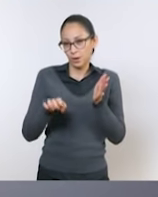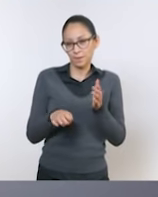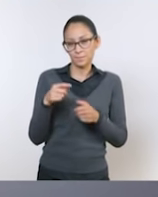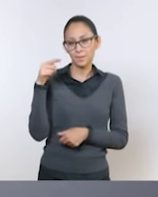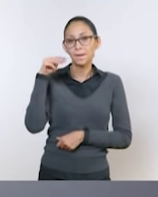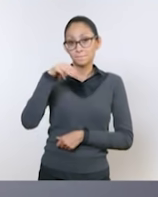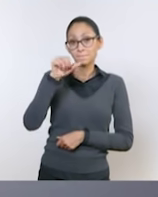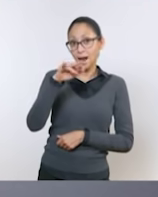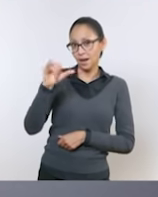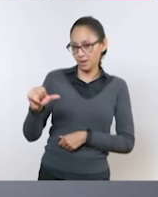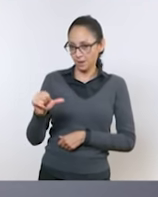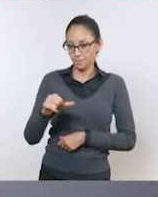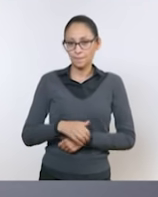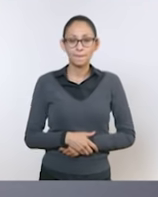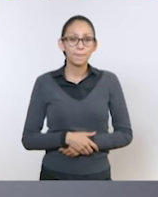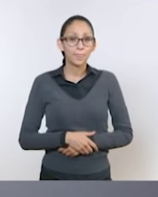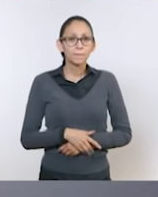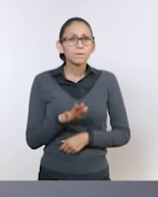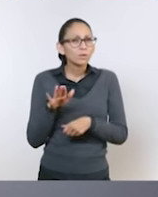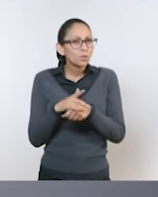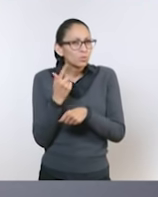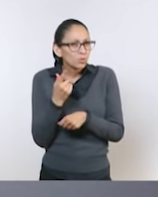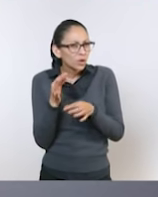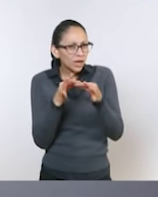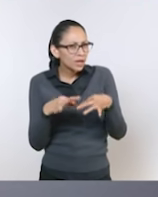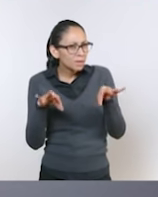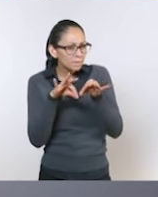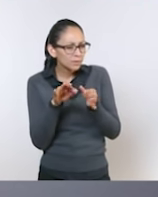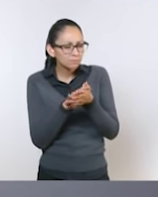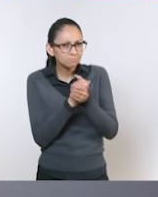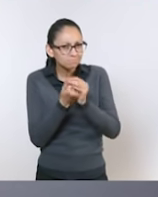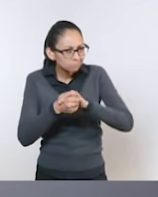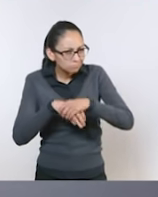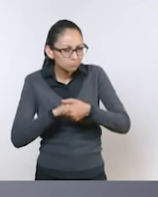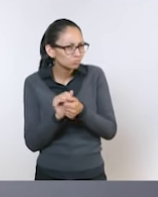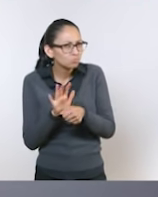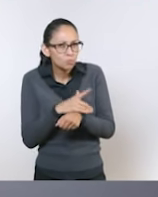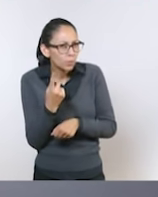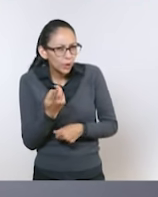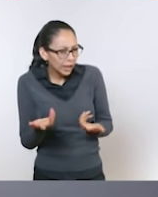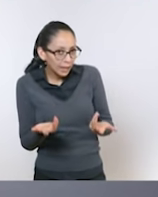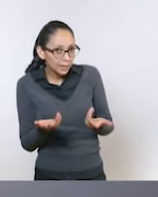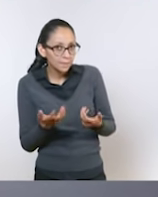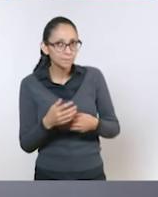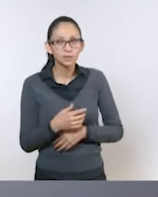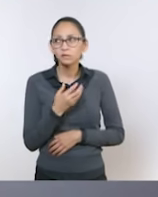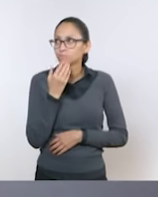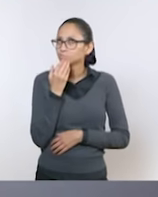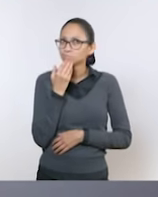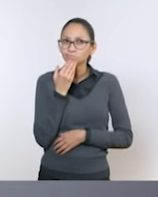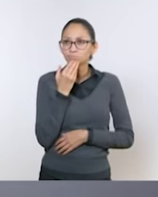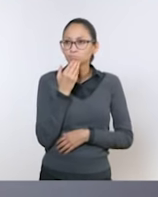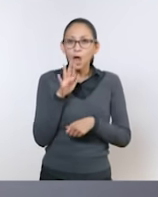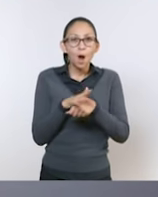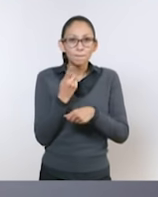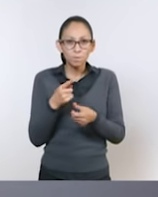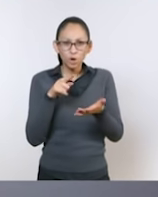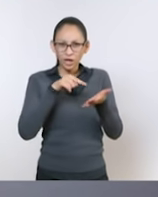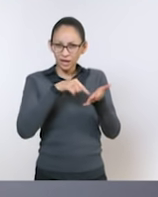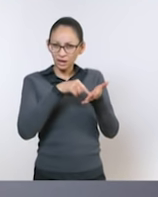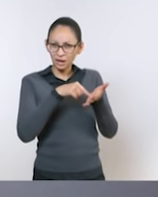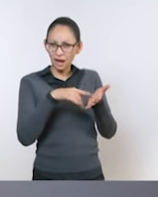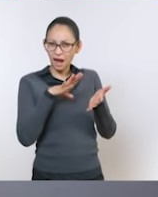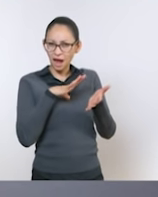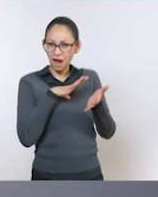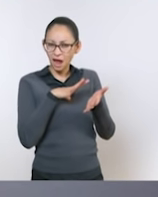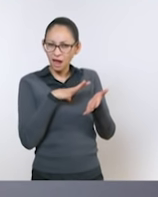pregunta. En el caso de María del Pilar, ¿por qué es importante lavarse las manos? Porque